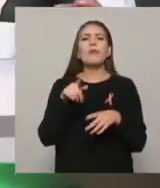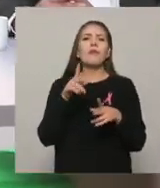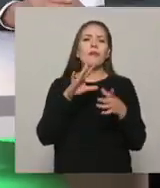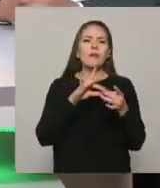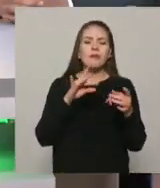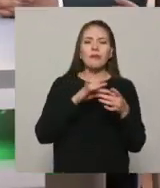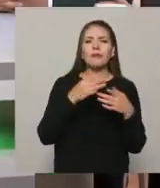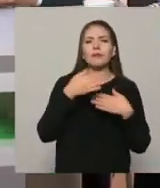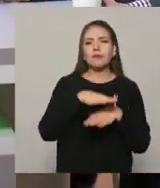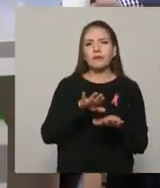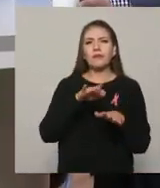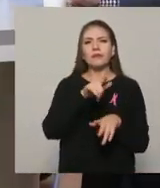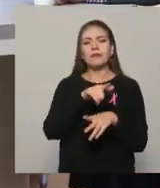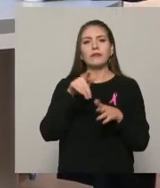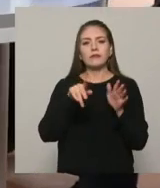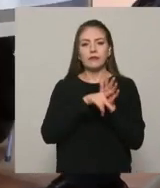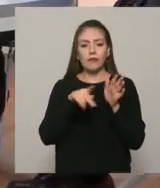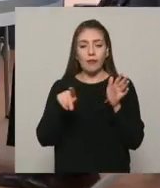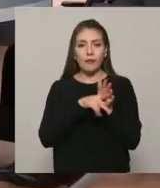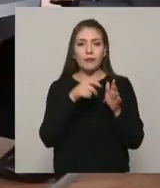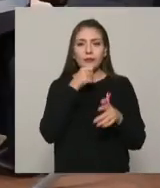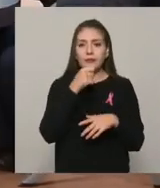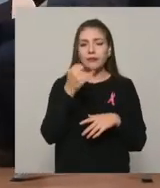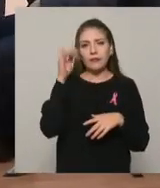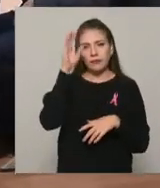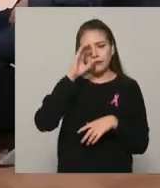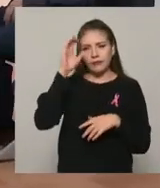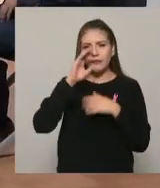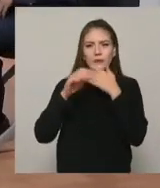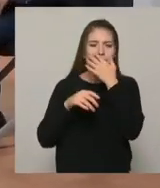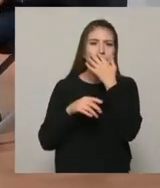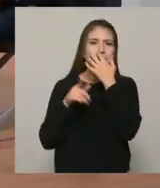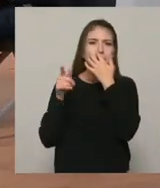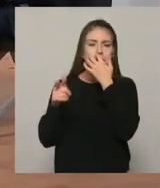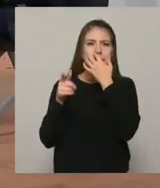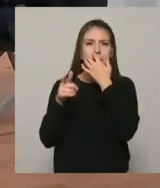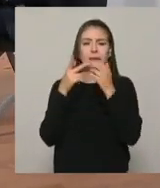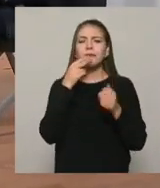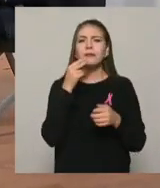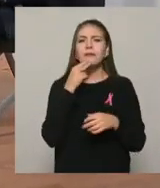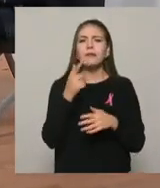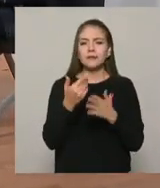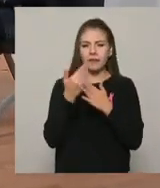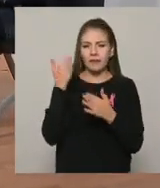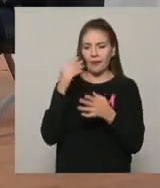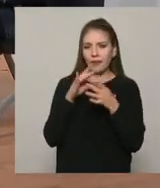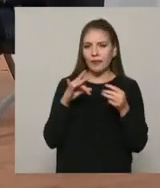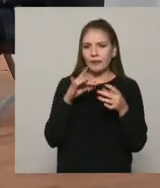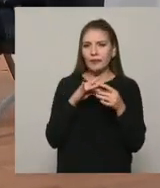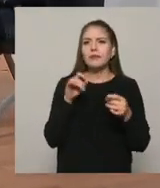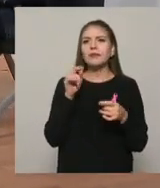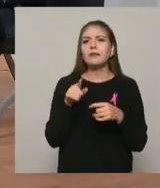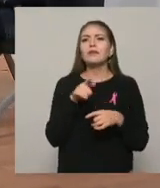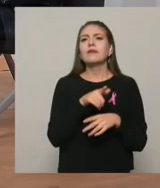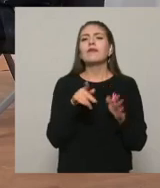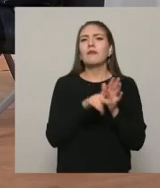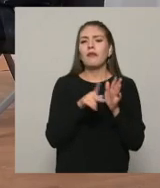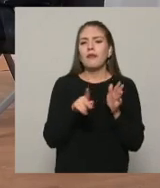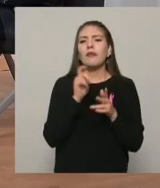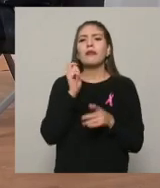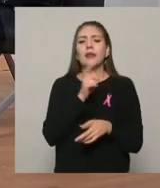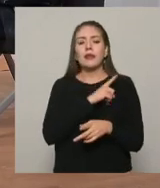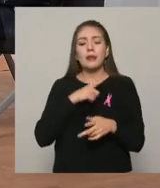Estabas conversando, Arturo, estabas en un punto importante sobre lo que tiene que hacer el periodista en México para poder difundir